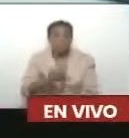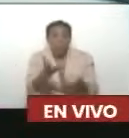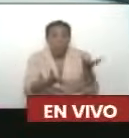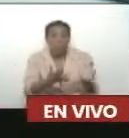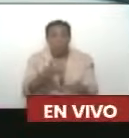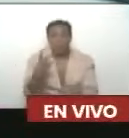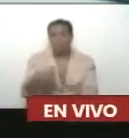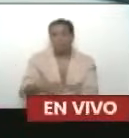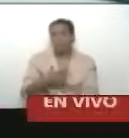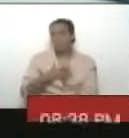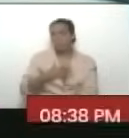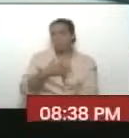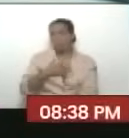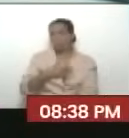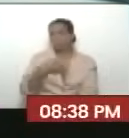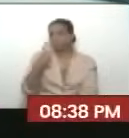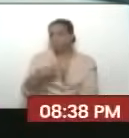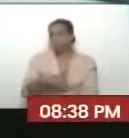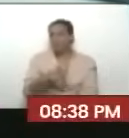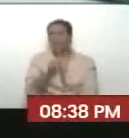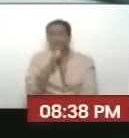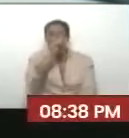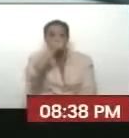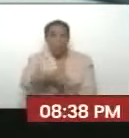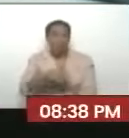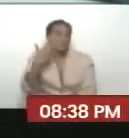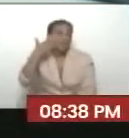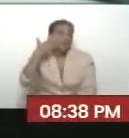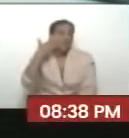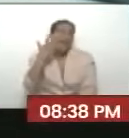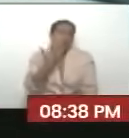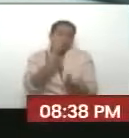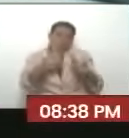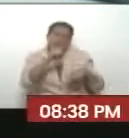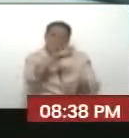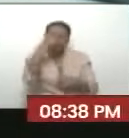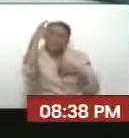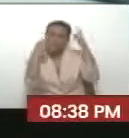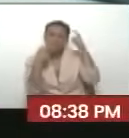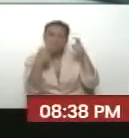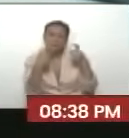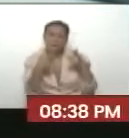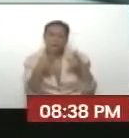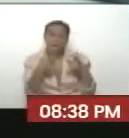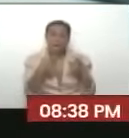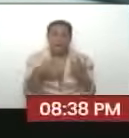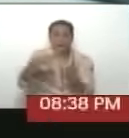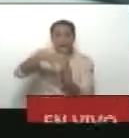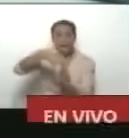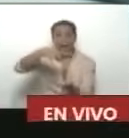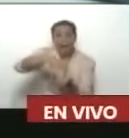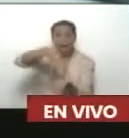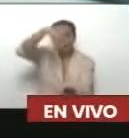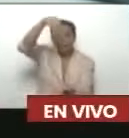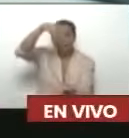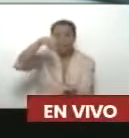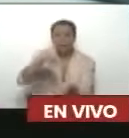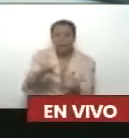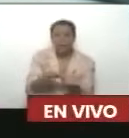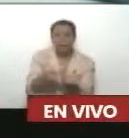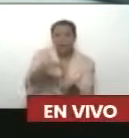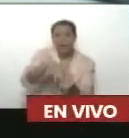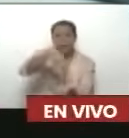Doloroso. A alguien lo quemaron porque parecía chavista en la Plaza Altamira.